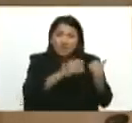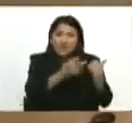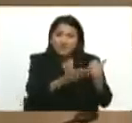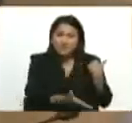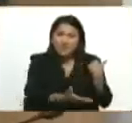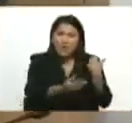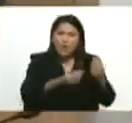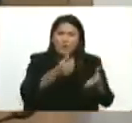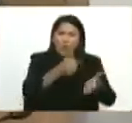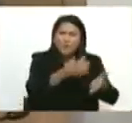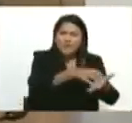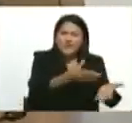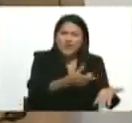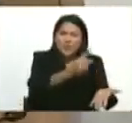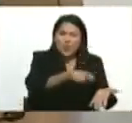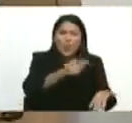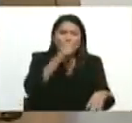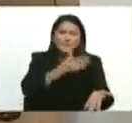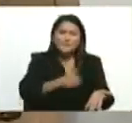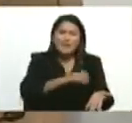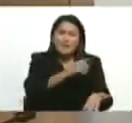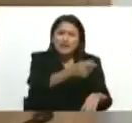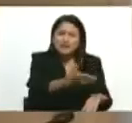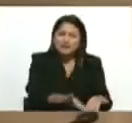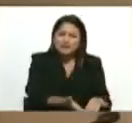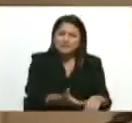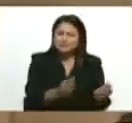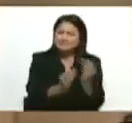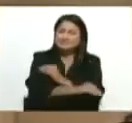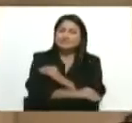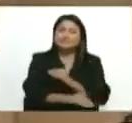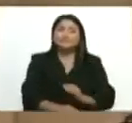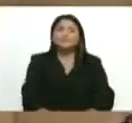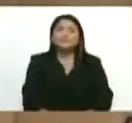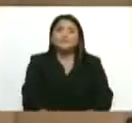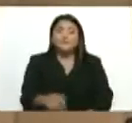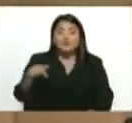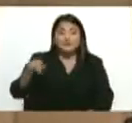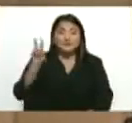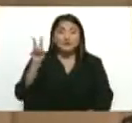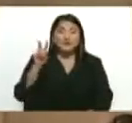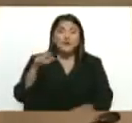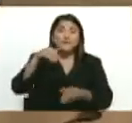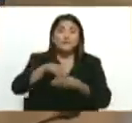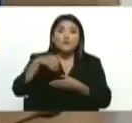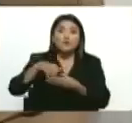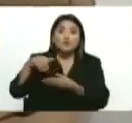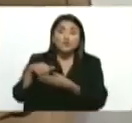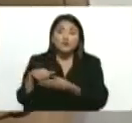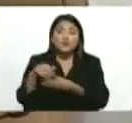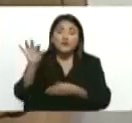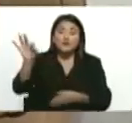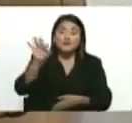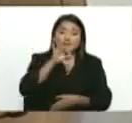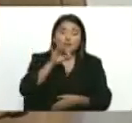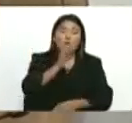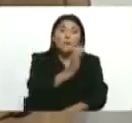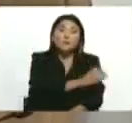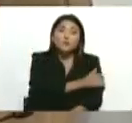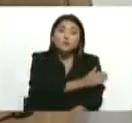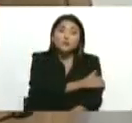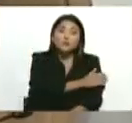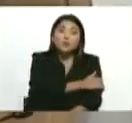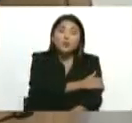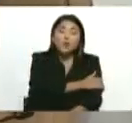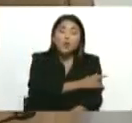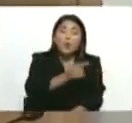que no es. Aquí lo que hubo fue una elección, donde por cierto escogieron a un opositor que no era